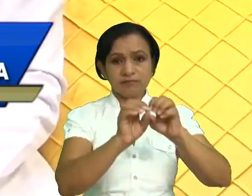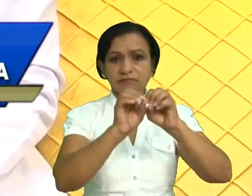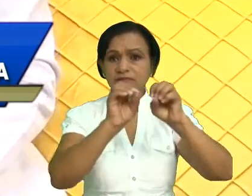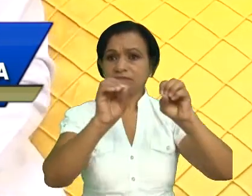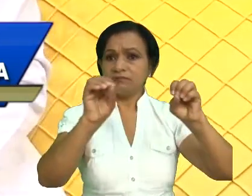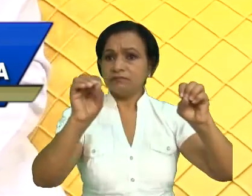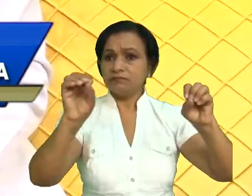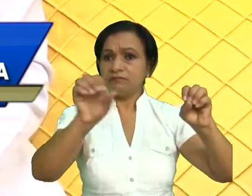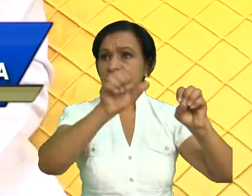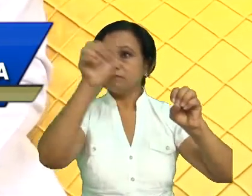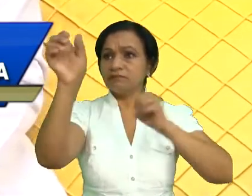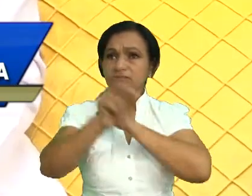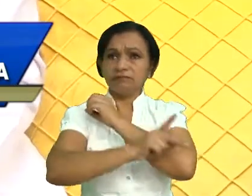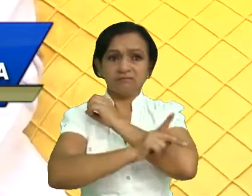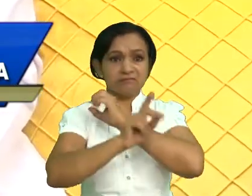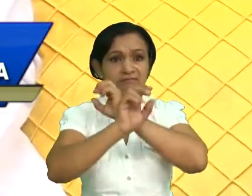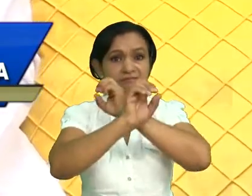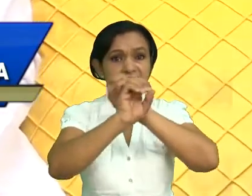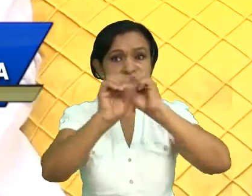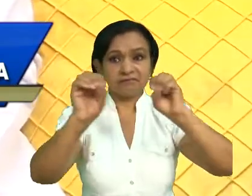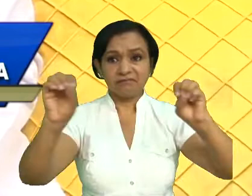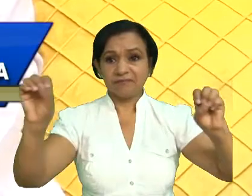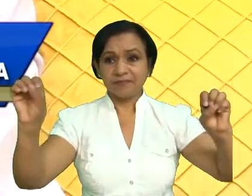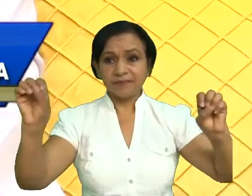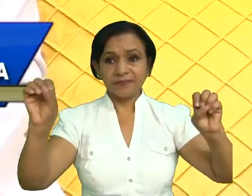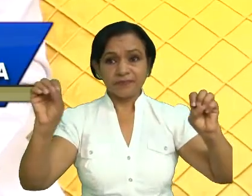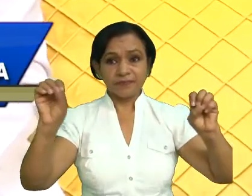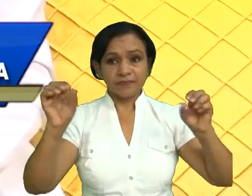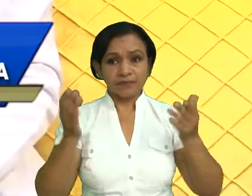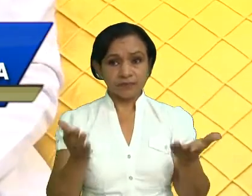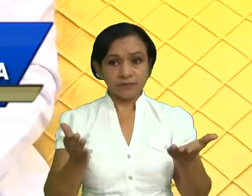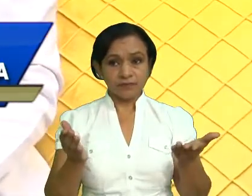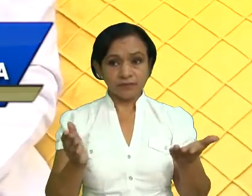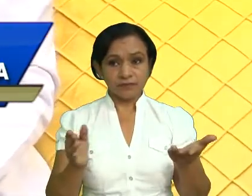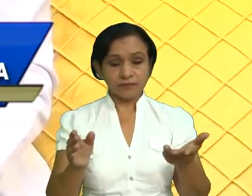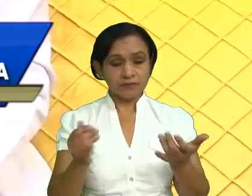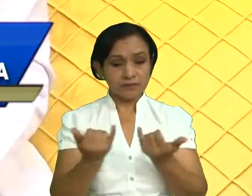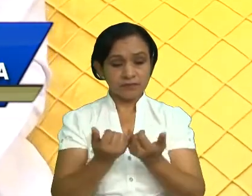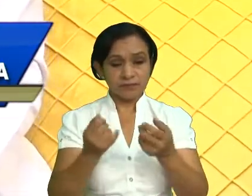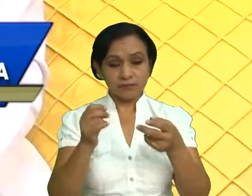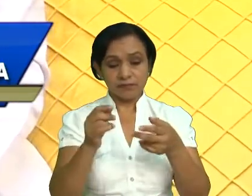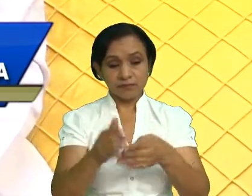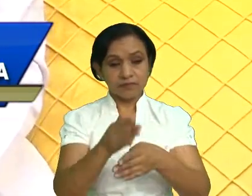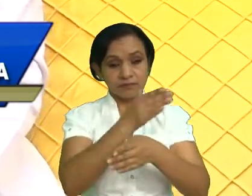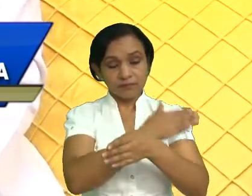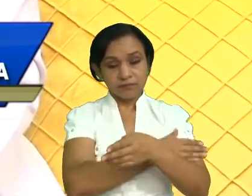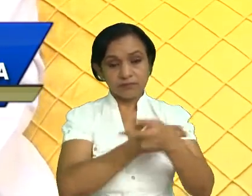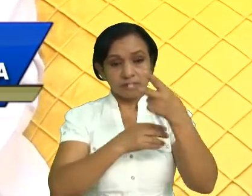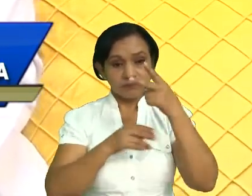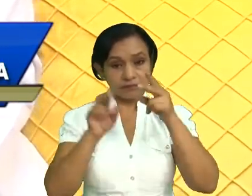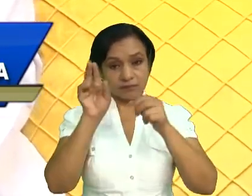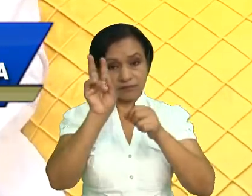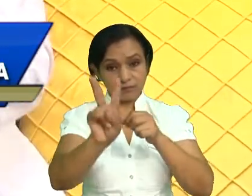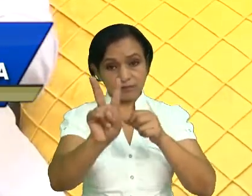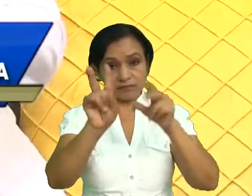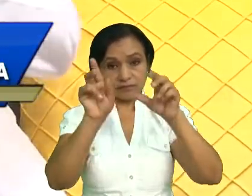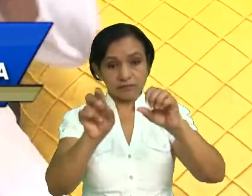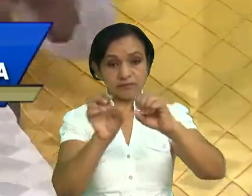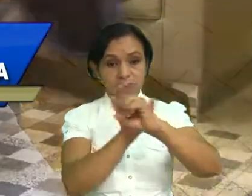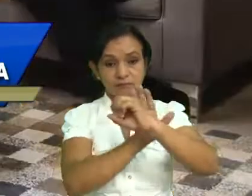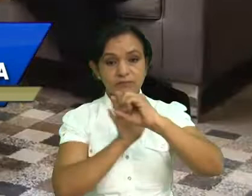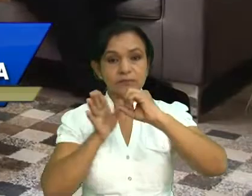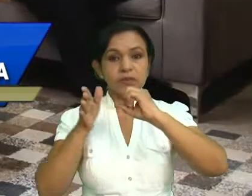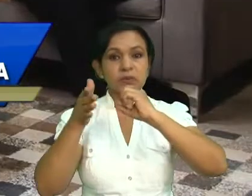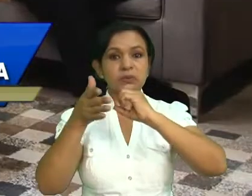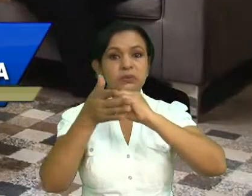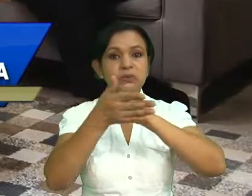nexo, que haya venido de un país, o que sea contacto de alguno de los dos casos que sea positivo y sale, entonces nosotros vamos